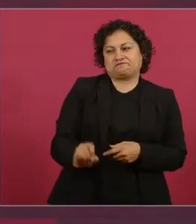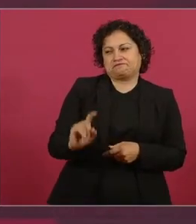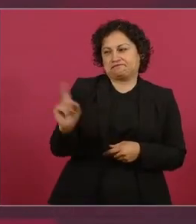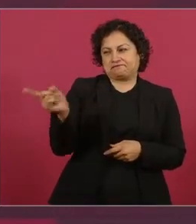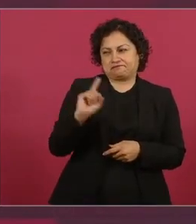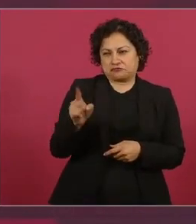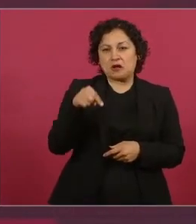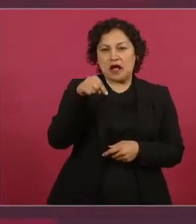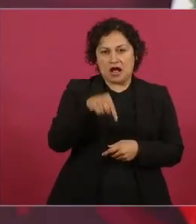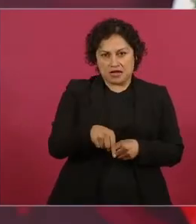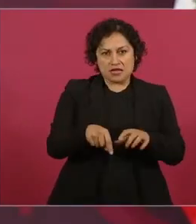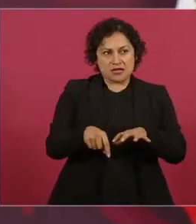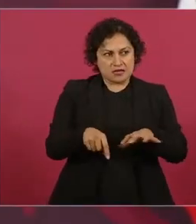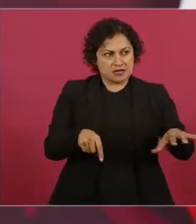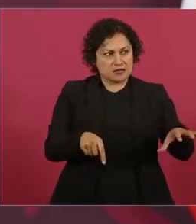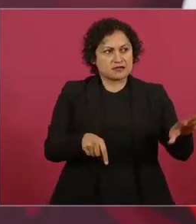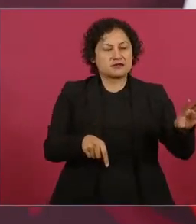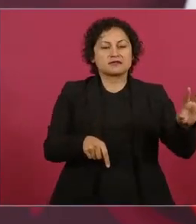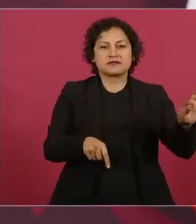70-30.